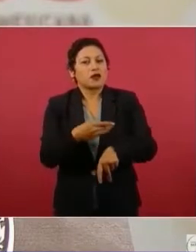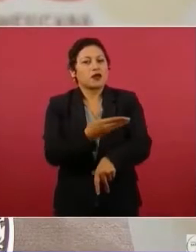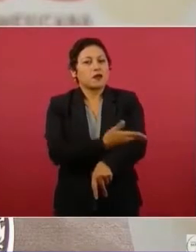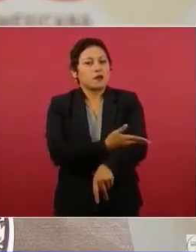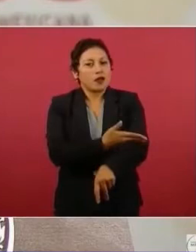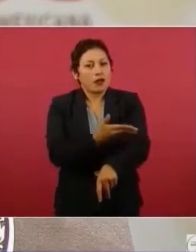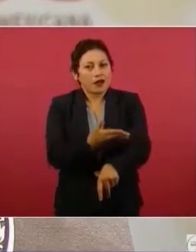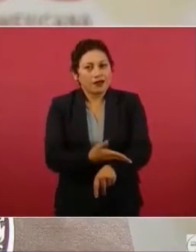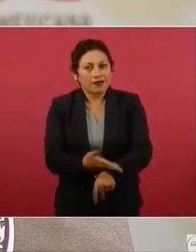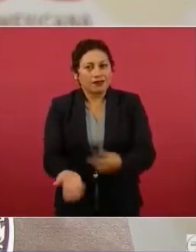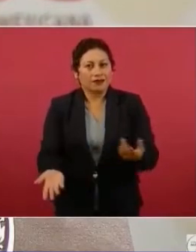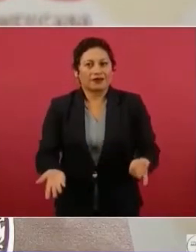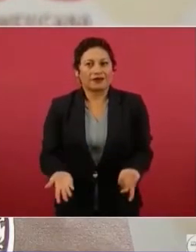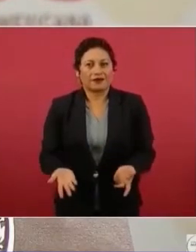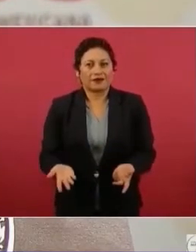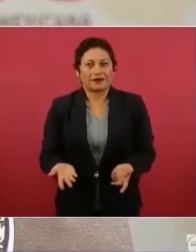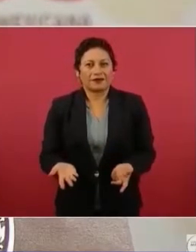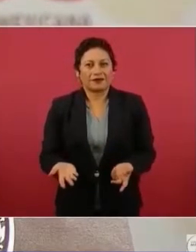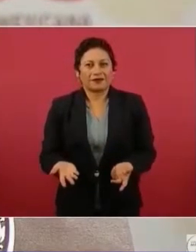su grandeza